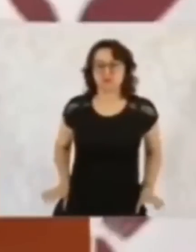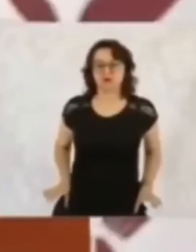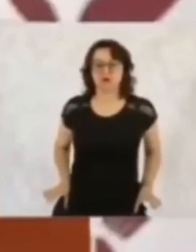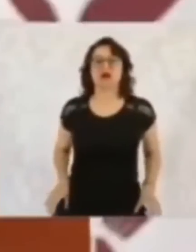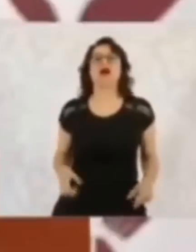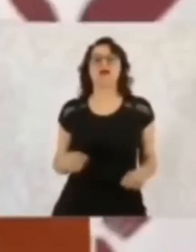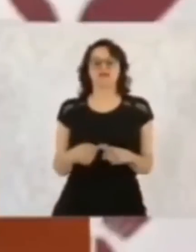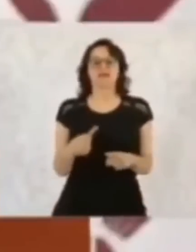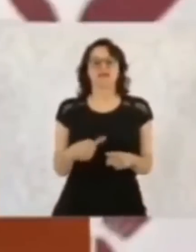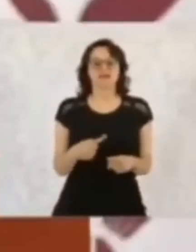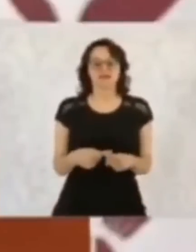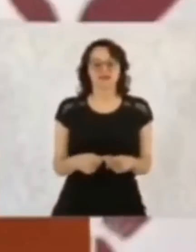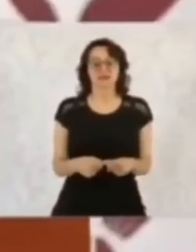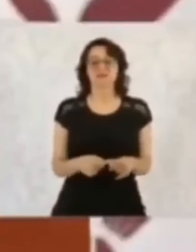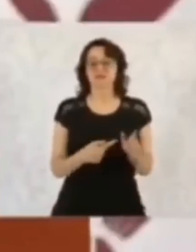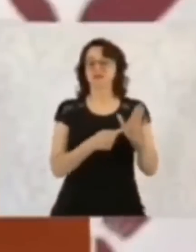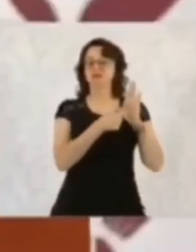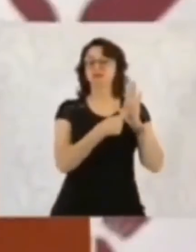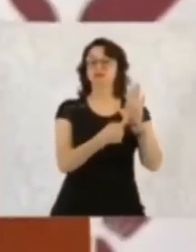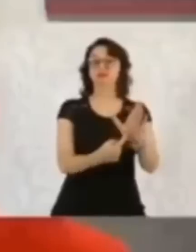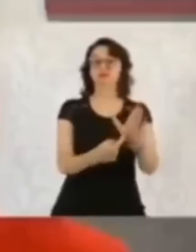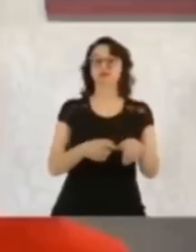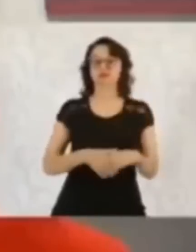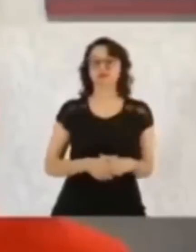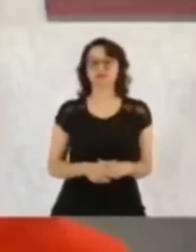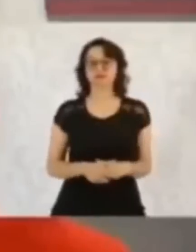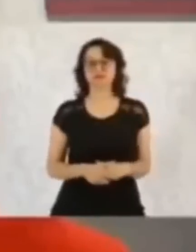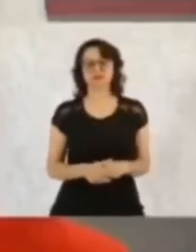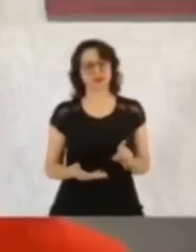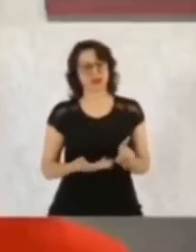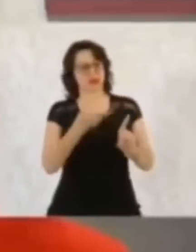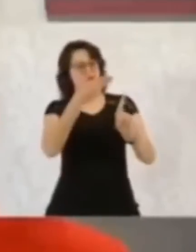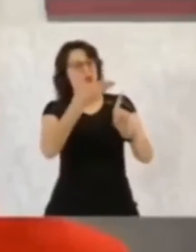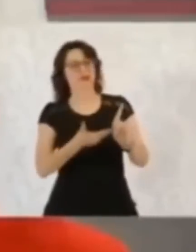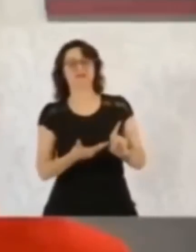Porque no se puede hablar tan impunemente.